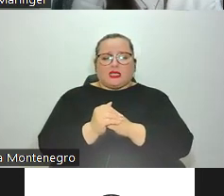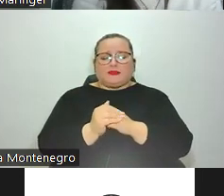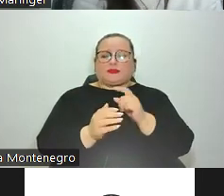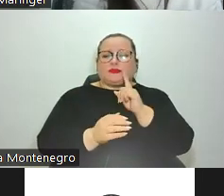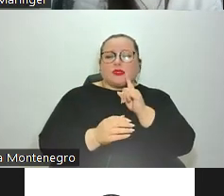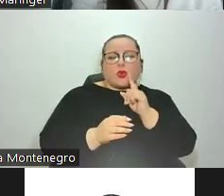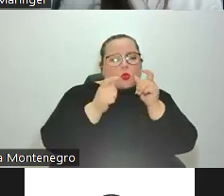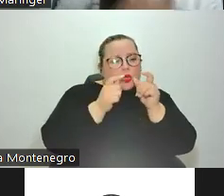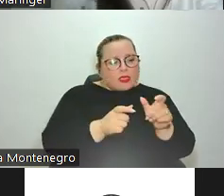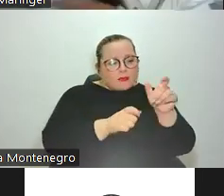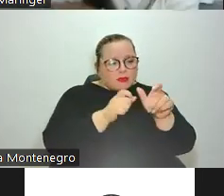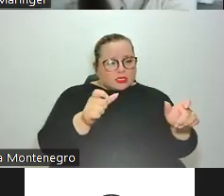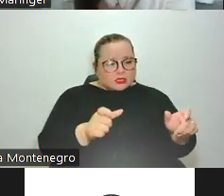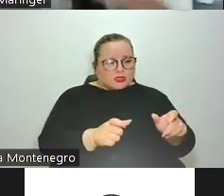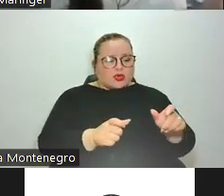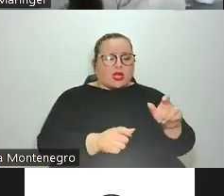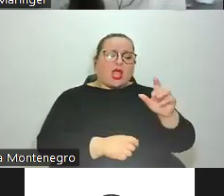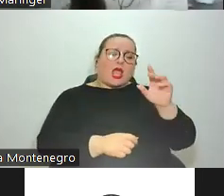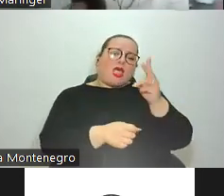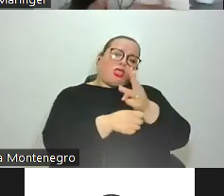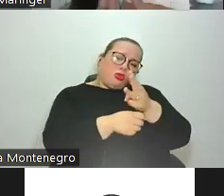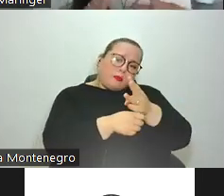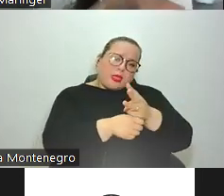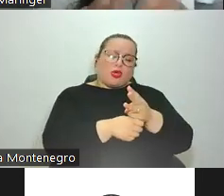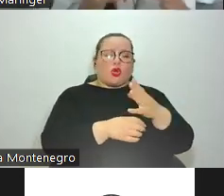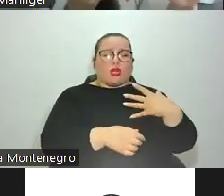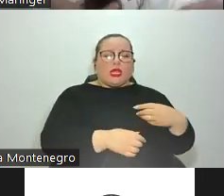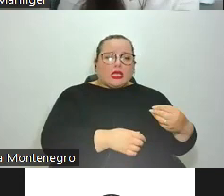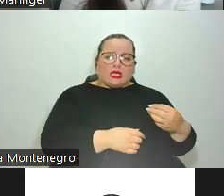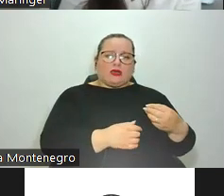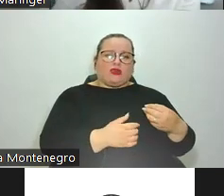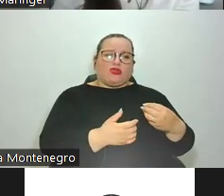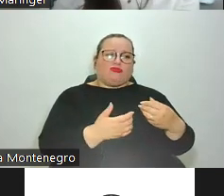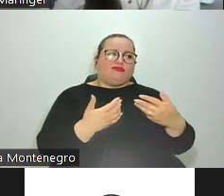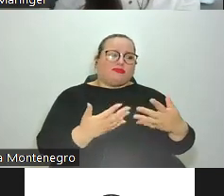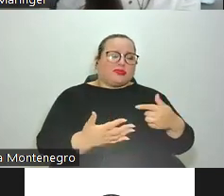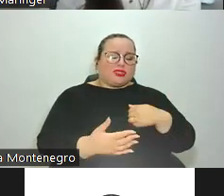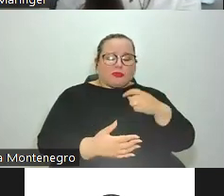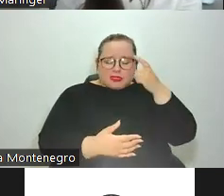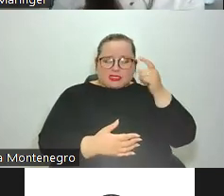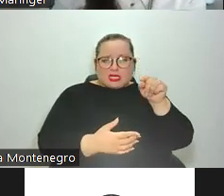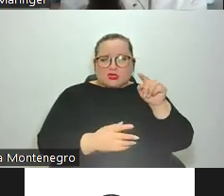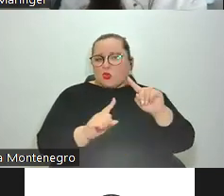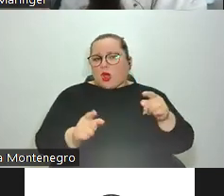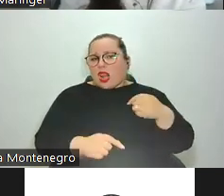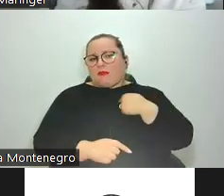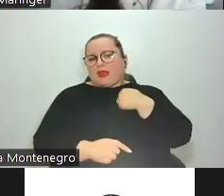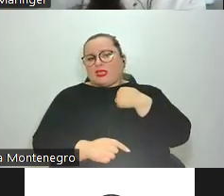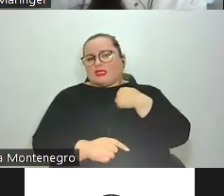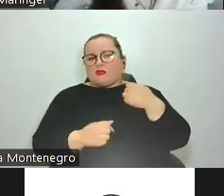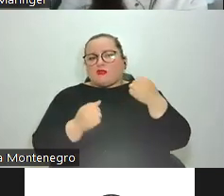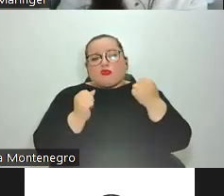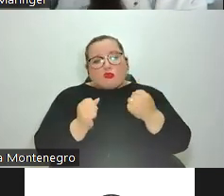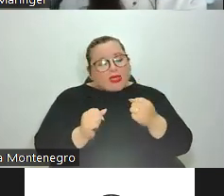cuidado de una persona, un adulto mayor, de hijos, y que yo lo sienta como amenazas. Puede pasar que